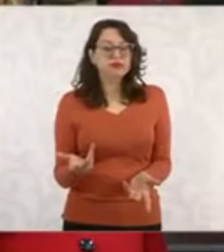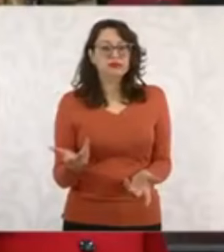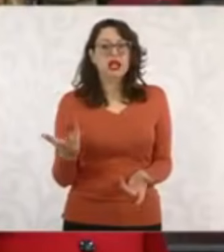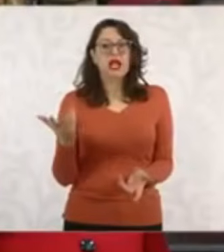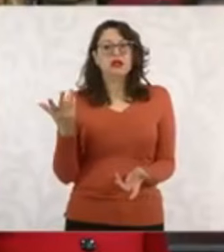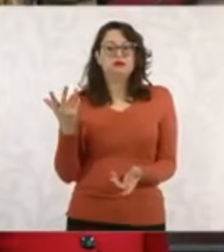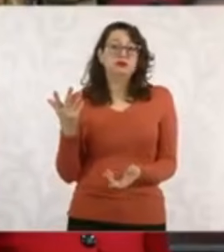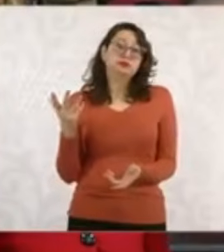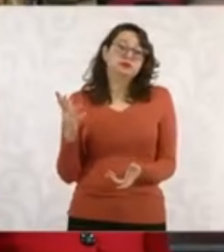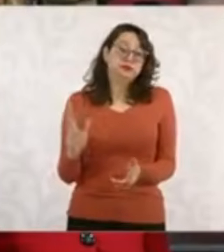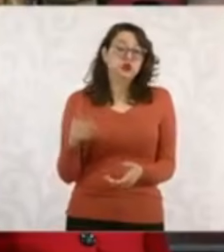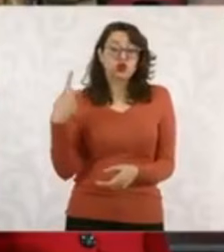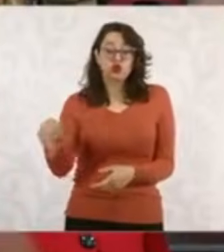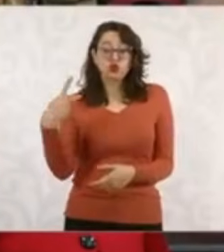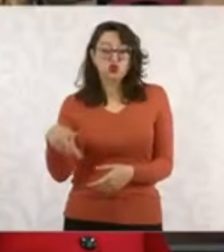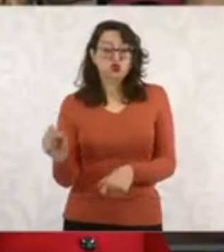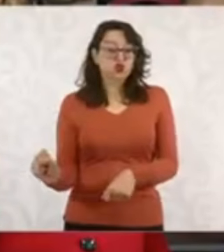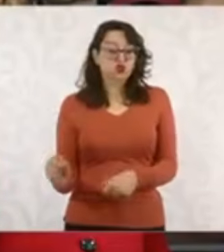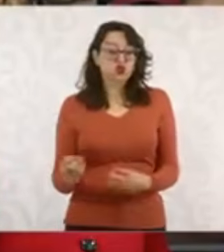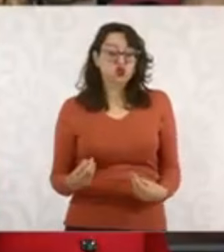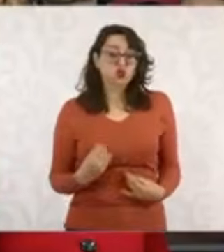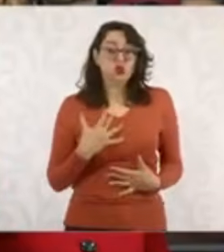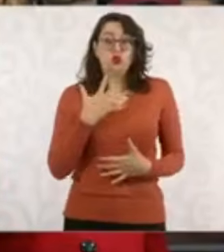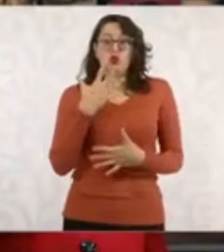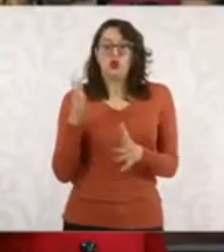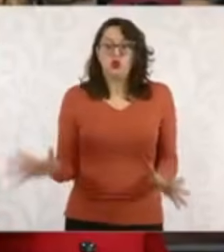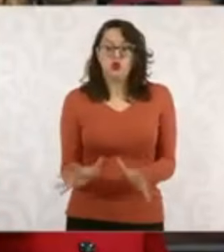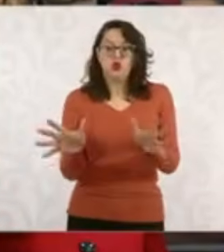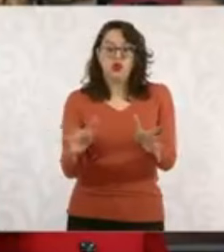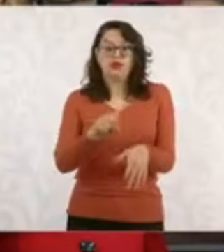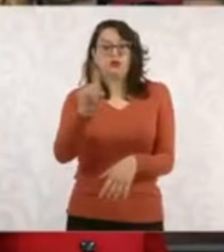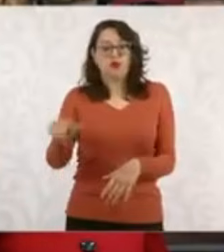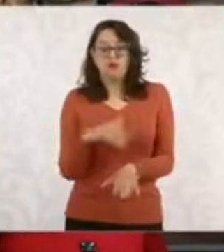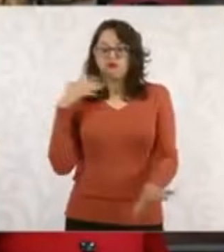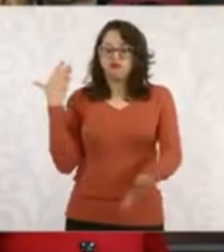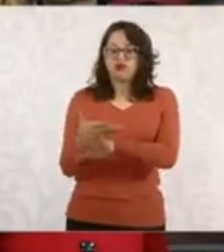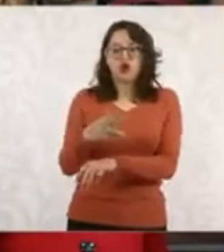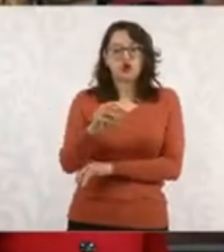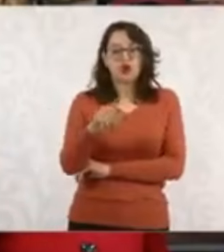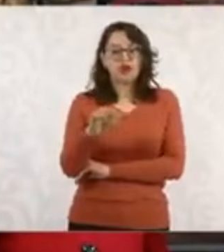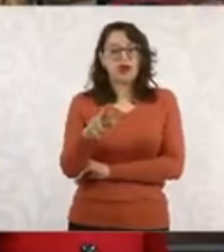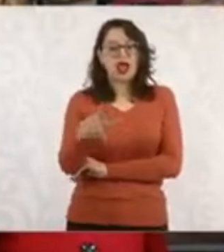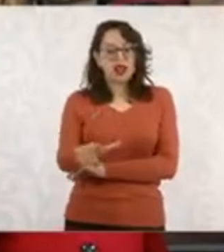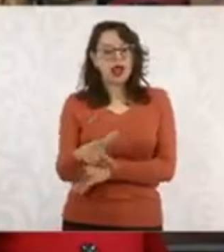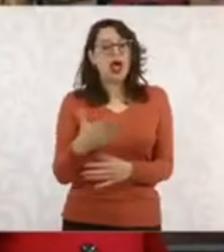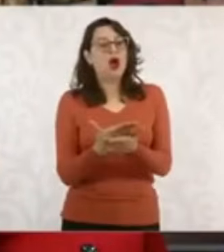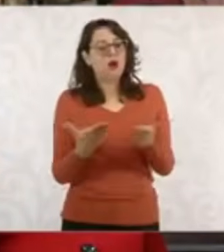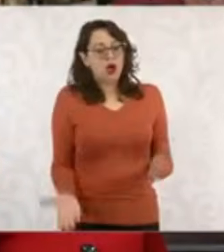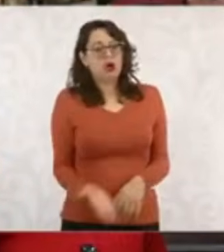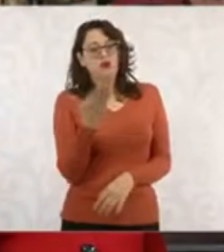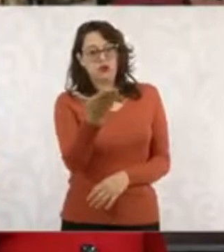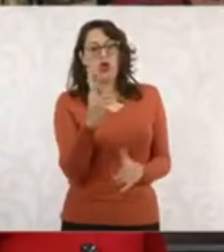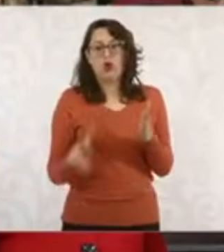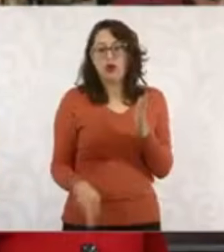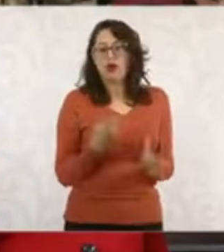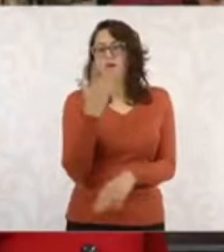floreciente, después la daga del neoliberalismo, y después usted viene todavía a revivir un nuevo ejido,